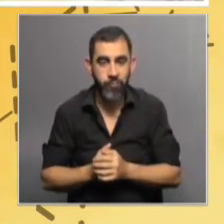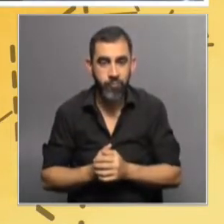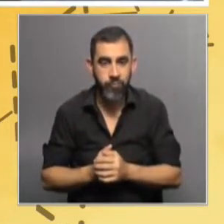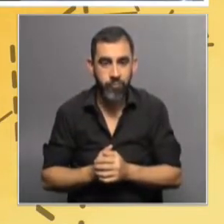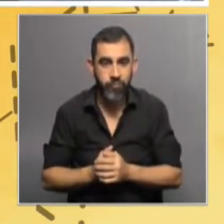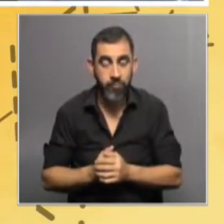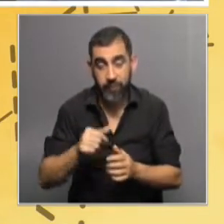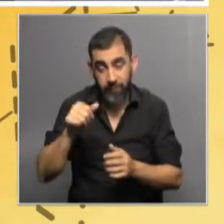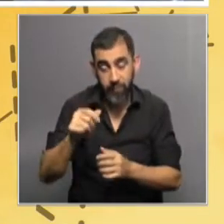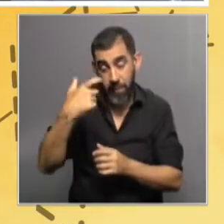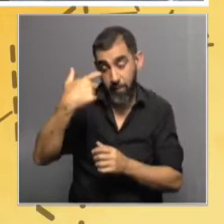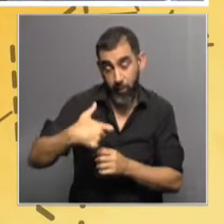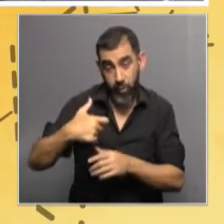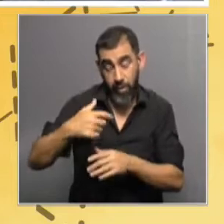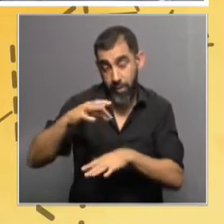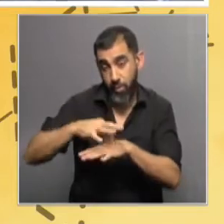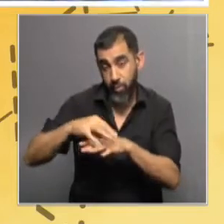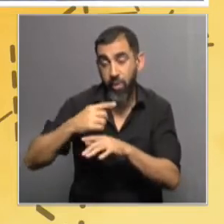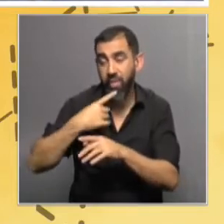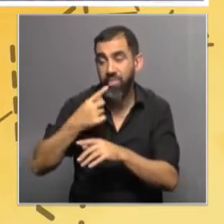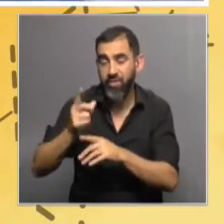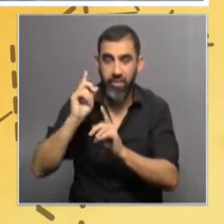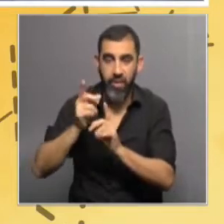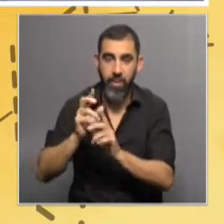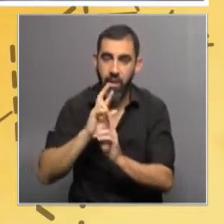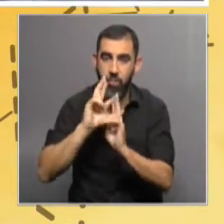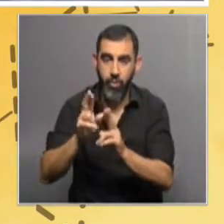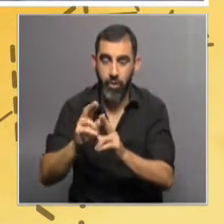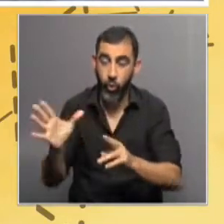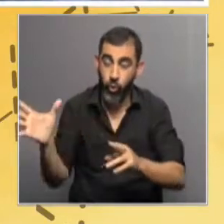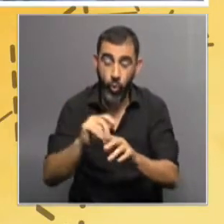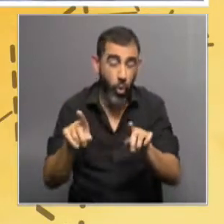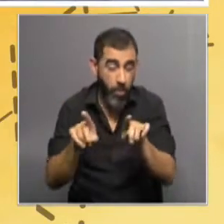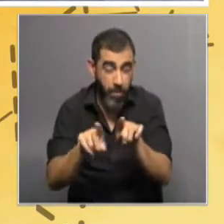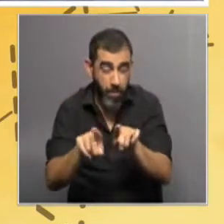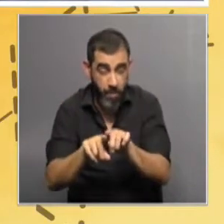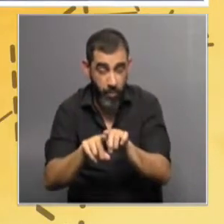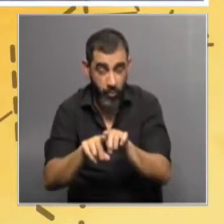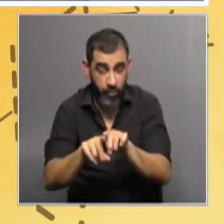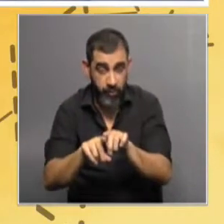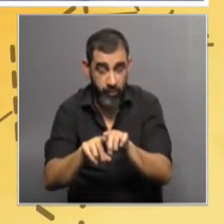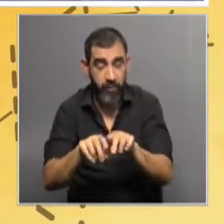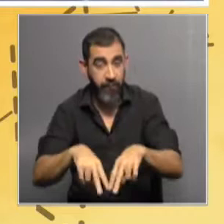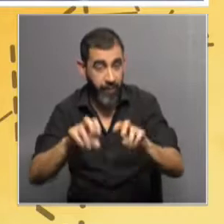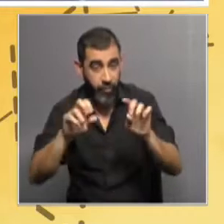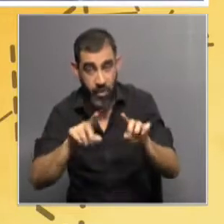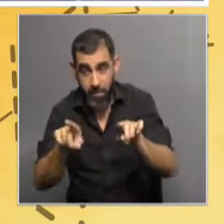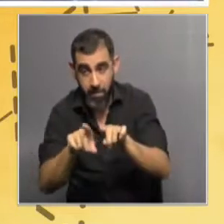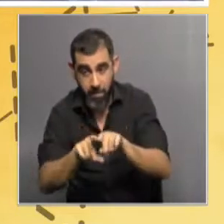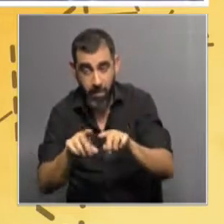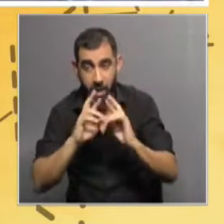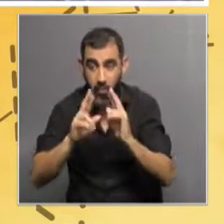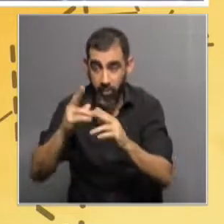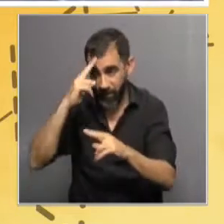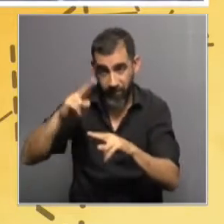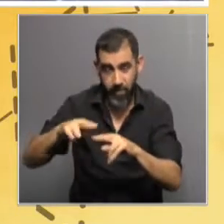eso es el genetista quien puede dar esa respuesta. No todos los test tienen el mismo alcance, ¿verdad?, para responder a esa